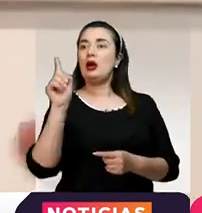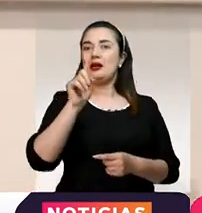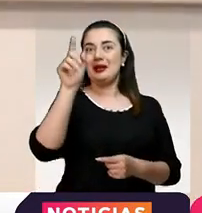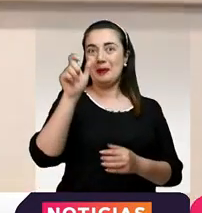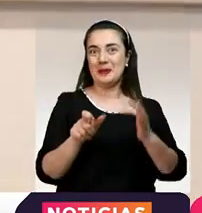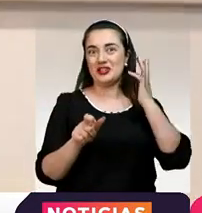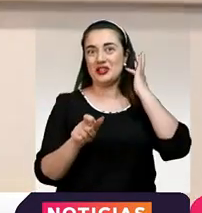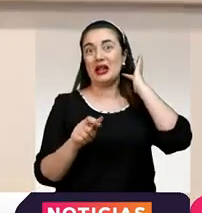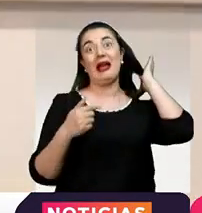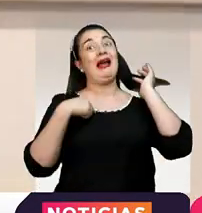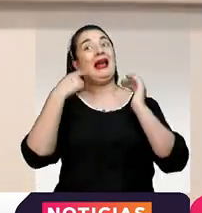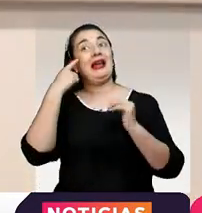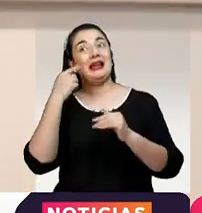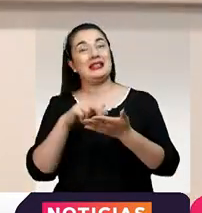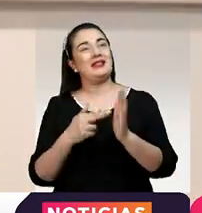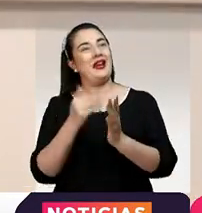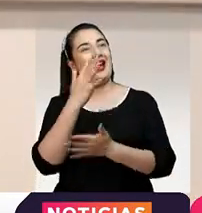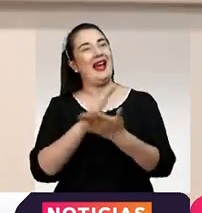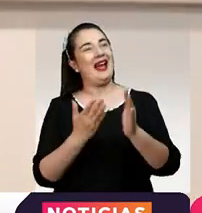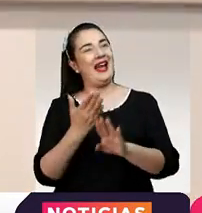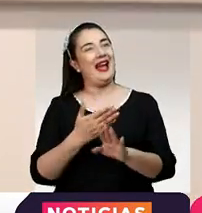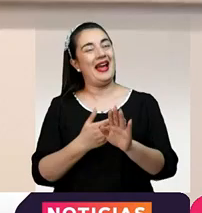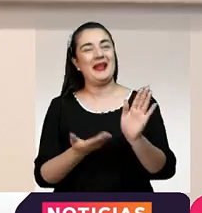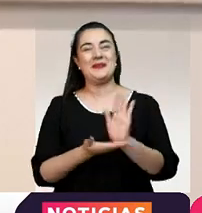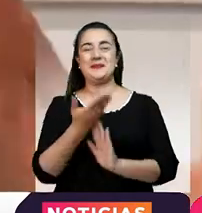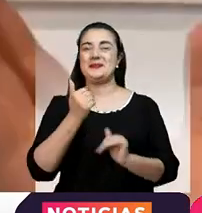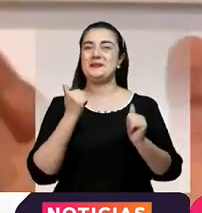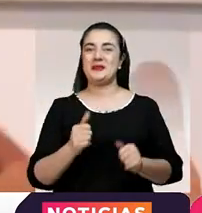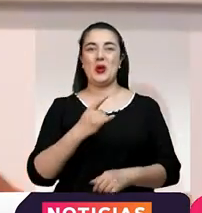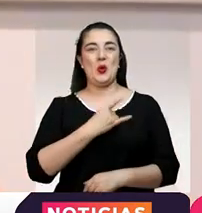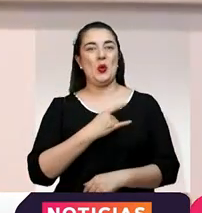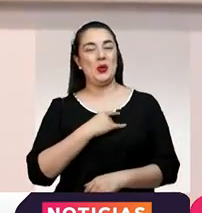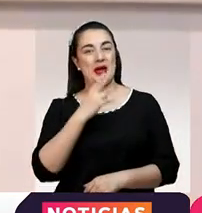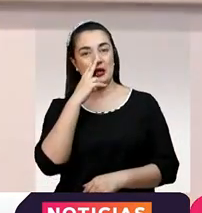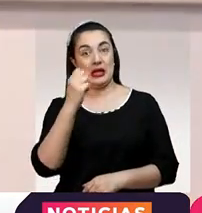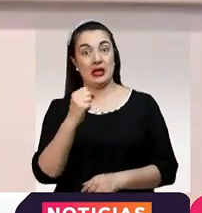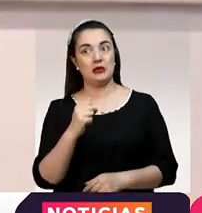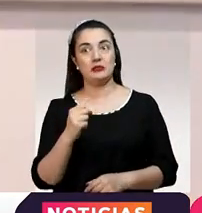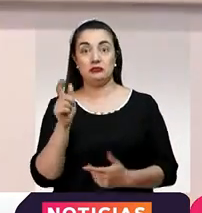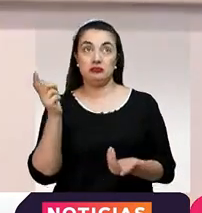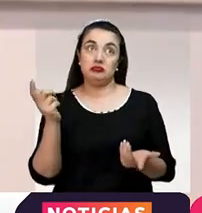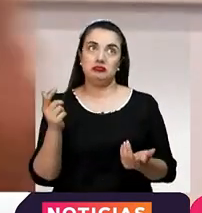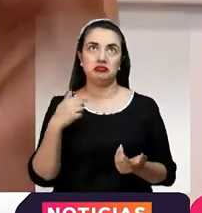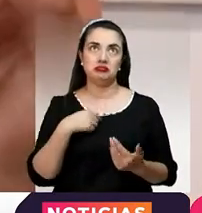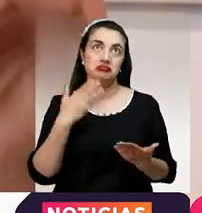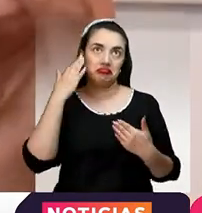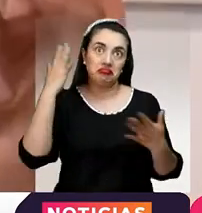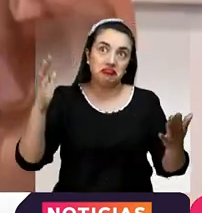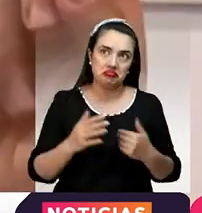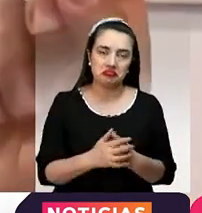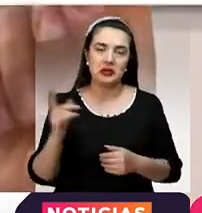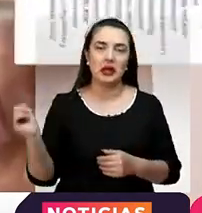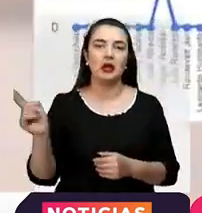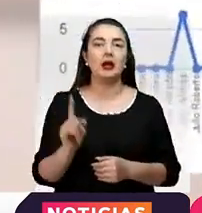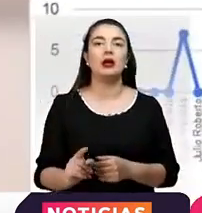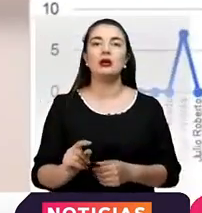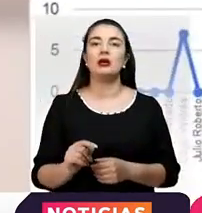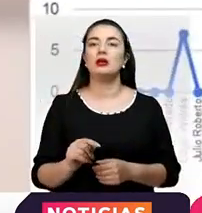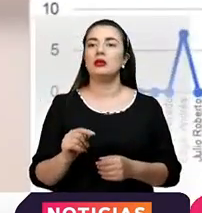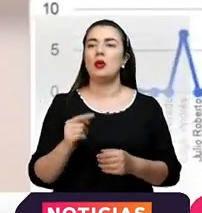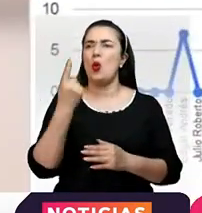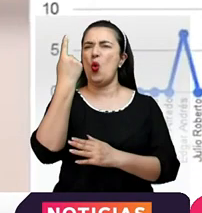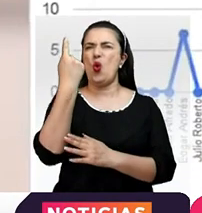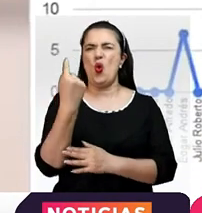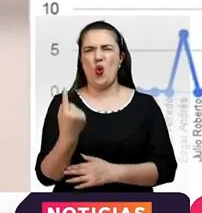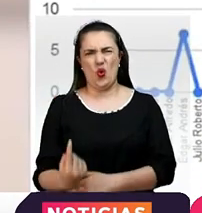había tenido el mejor resultado en el examen de la Universidad Nacional, aunque no tendríamos por qué saberlo, y le pusieron todos estos unos. Esto es una